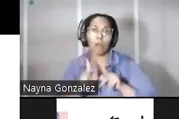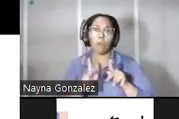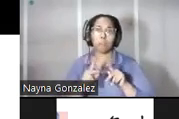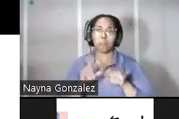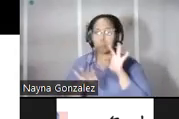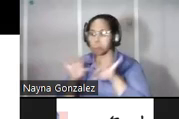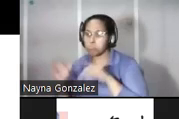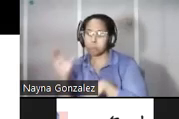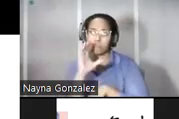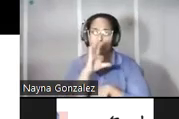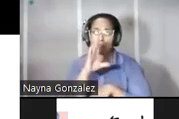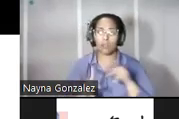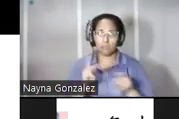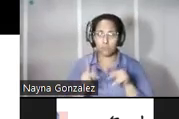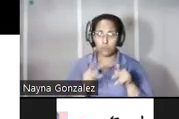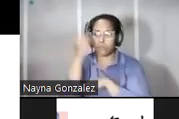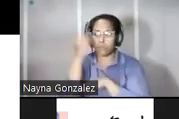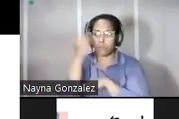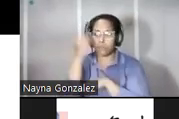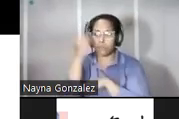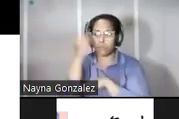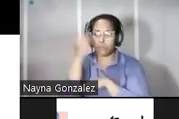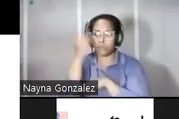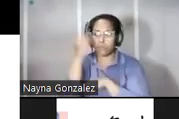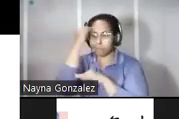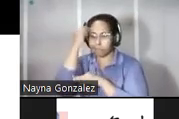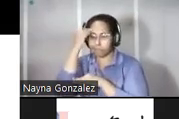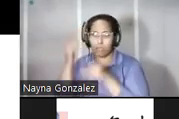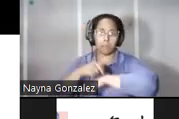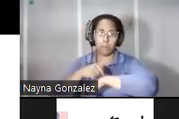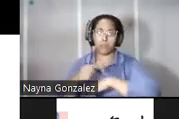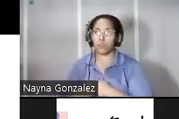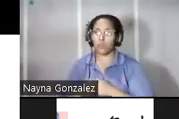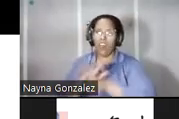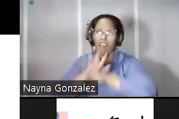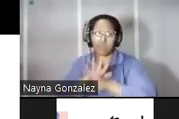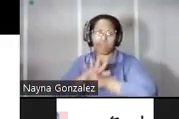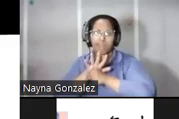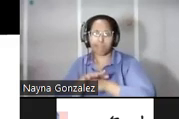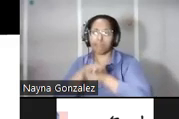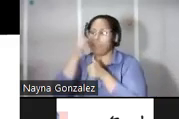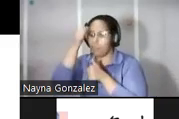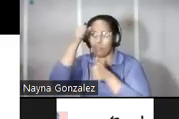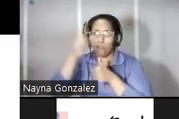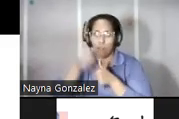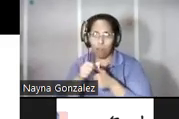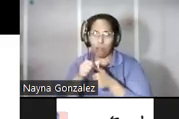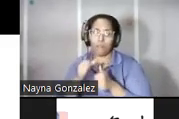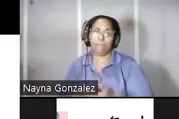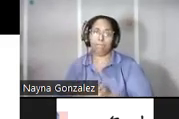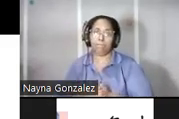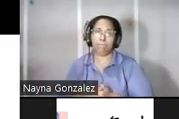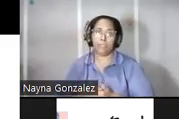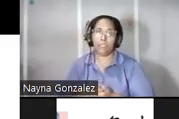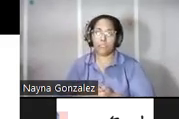conseguir personas que supieran del mismo, lo considero como un acto de represión del recuerdo, como una